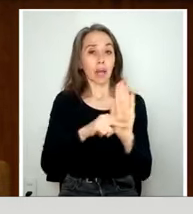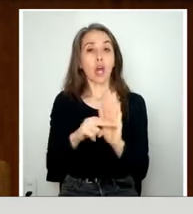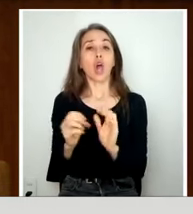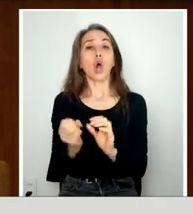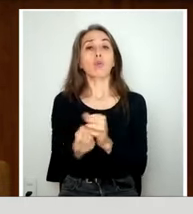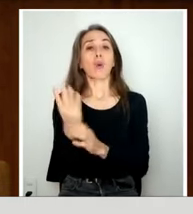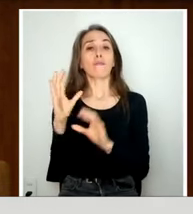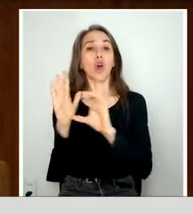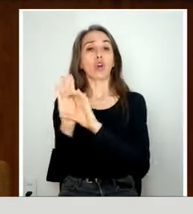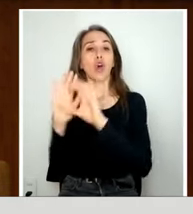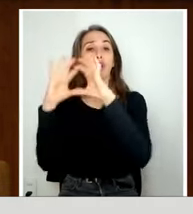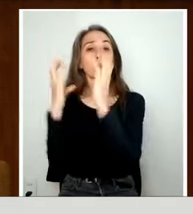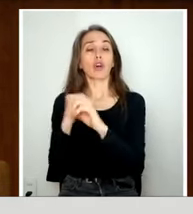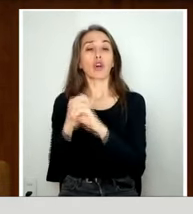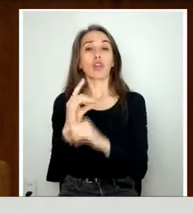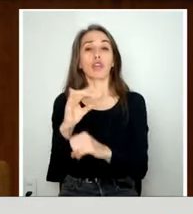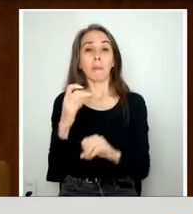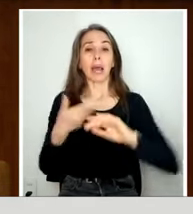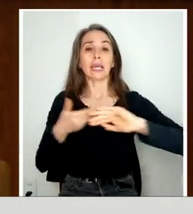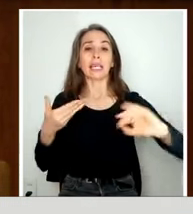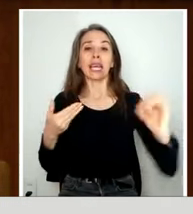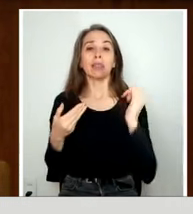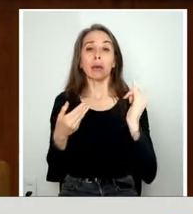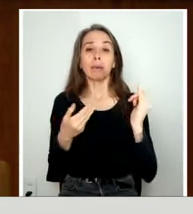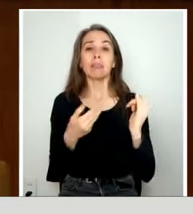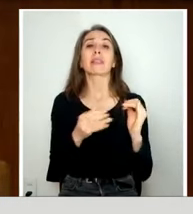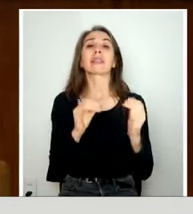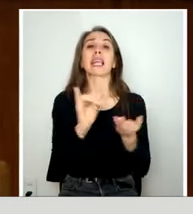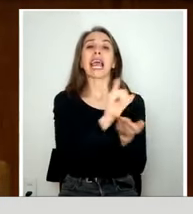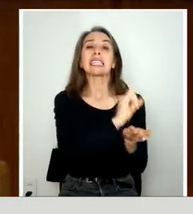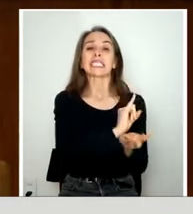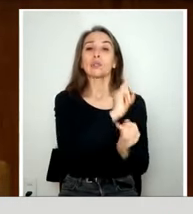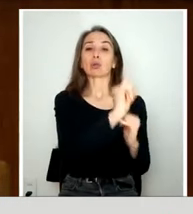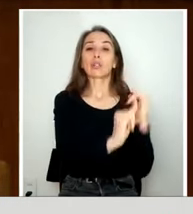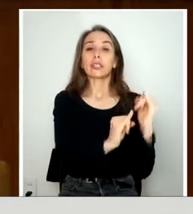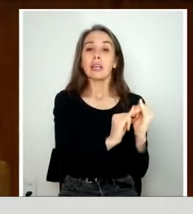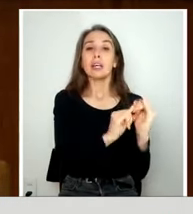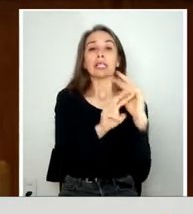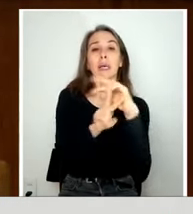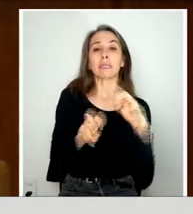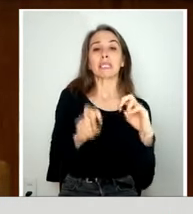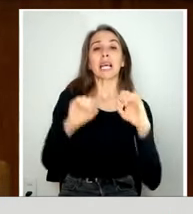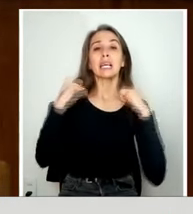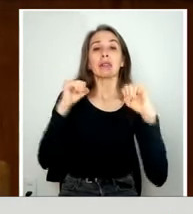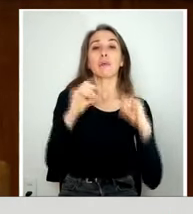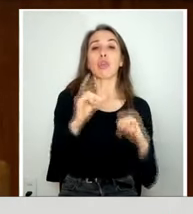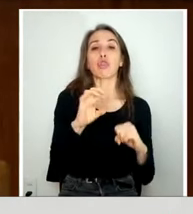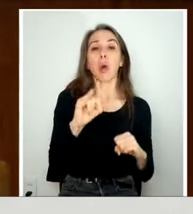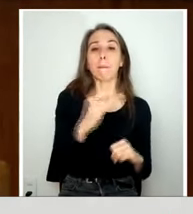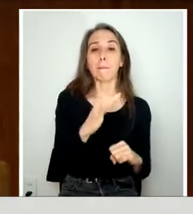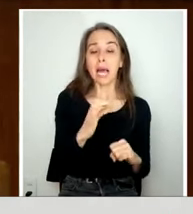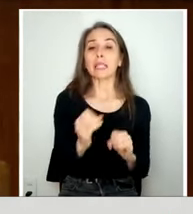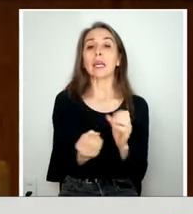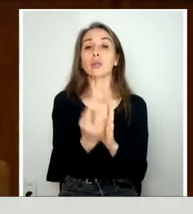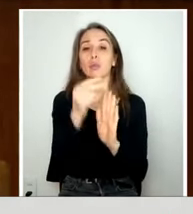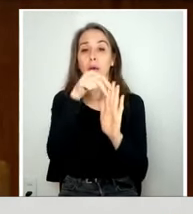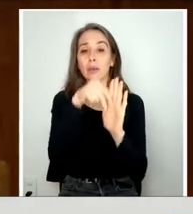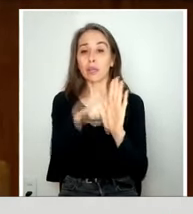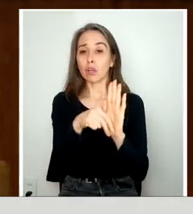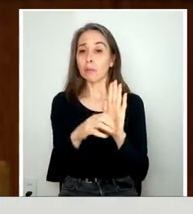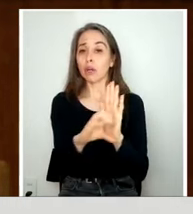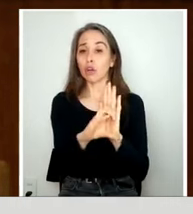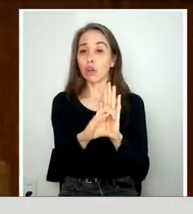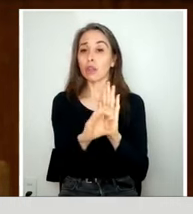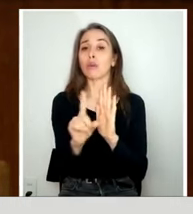un nuevo estándar de independencia para las organizaciones nacionales antidopaje tercero la adecuación de la normativa nacional de los nuevos parámetros del código importa necesariamente